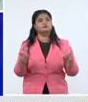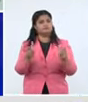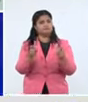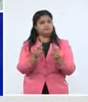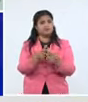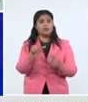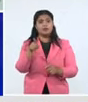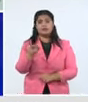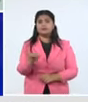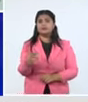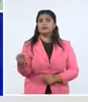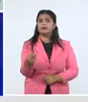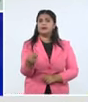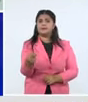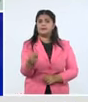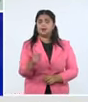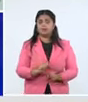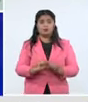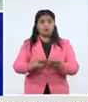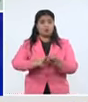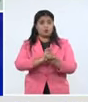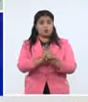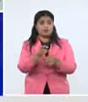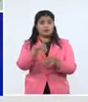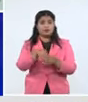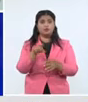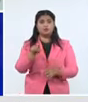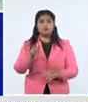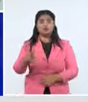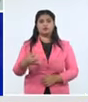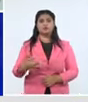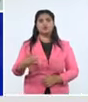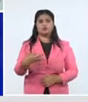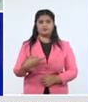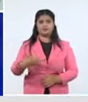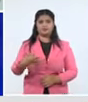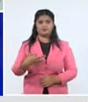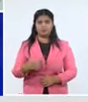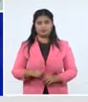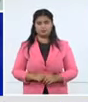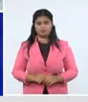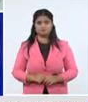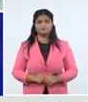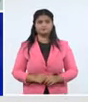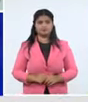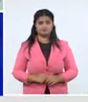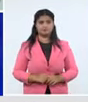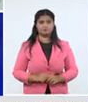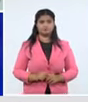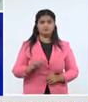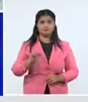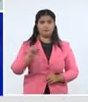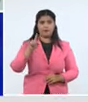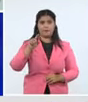jornada precedente y con una transmisión en 12 de sus 13 municipios. Sagua la Grande hoy con las mayores